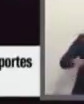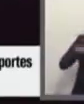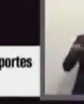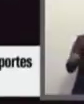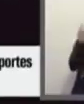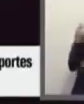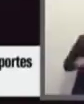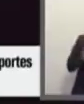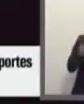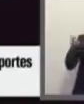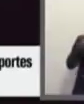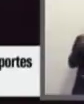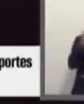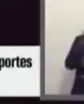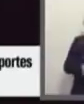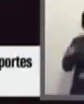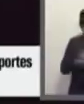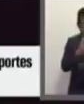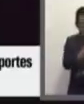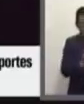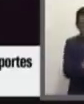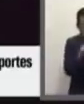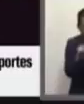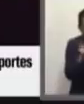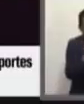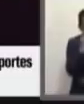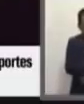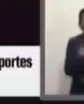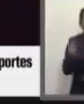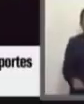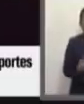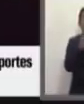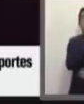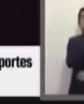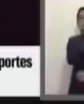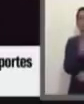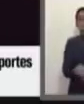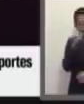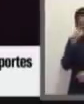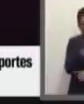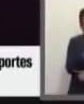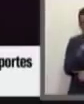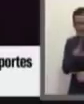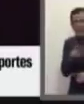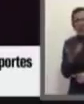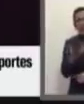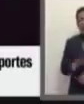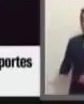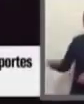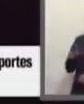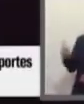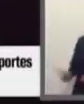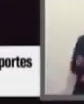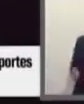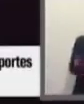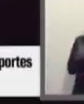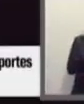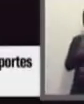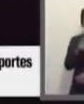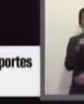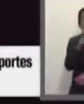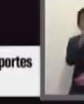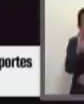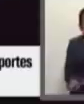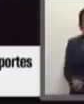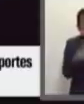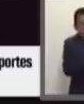siquiera paga sus impuestos. Paga 6% de impuestos sobre producto de la renta, cuando el pueblo paga mínimo 30%.